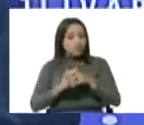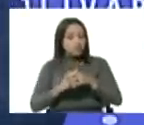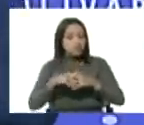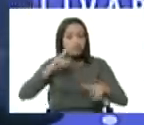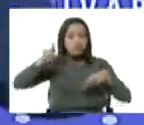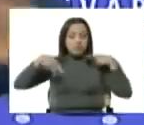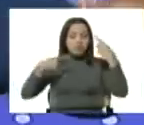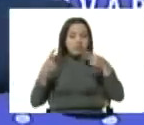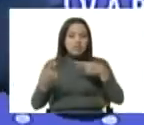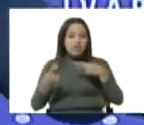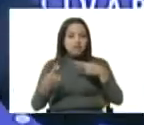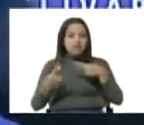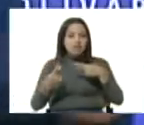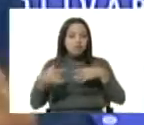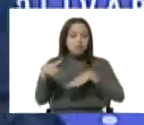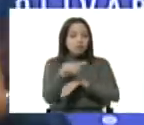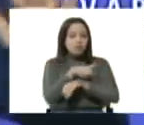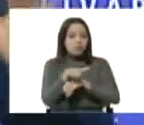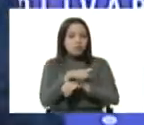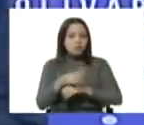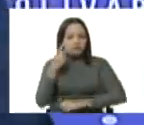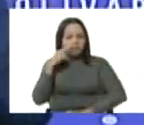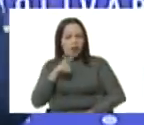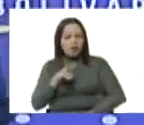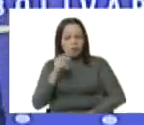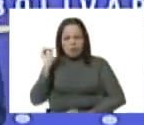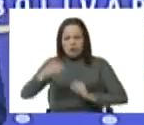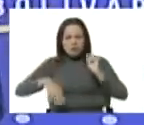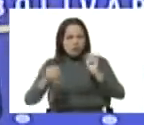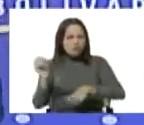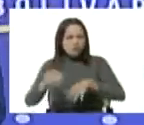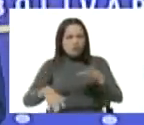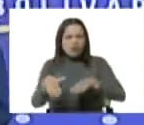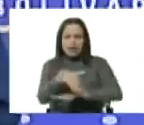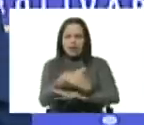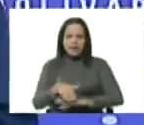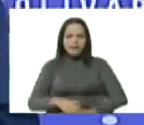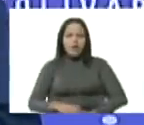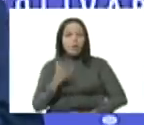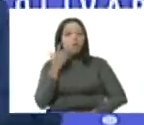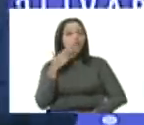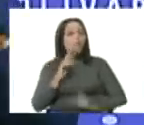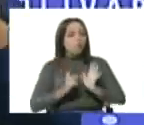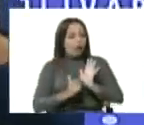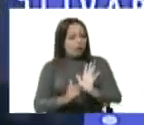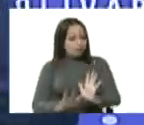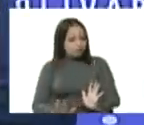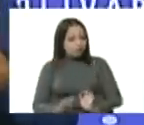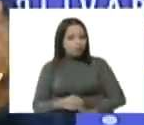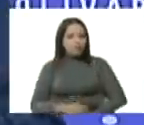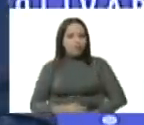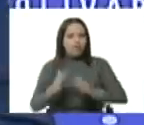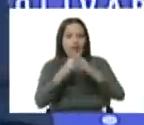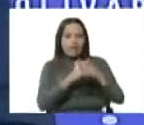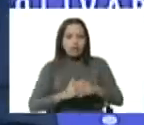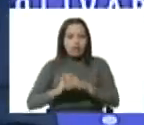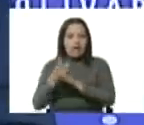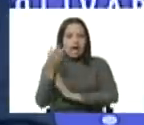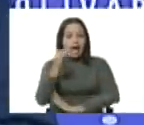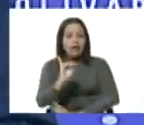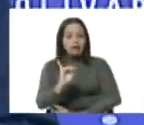York, y eso es basura por todos lados. Por ejemplo, para poner un ejemplito, en Estados Unidos hay ciudades muy